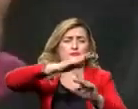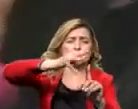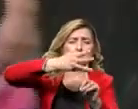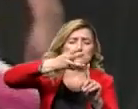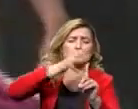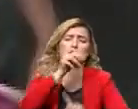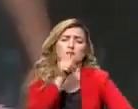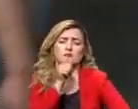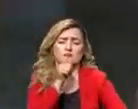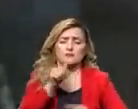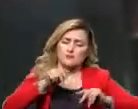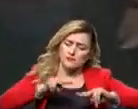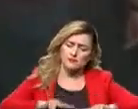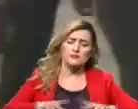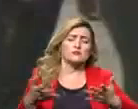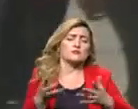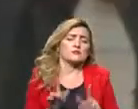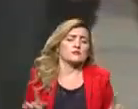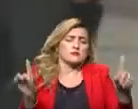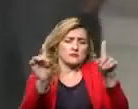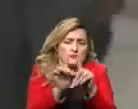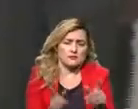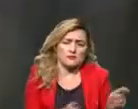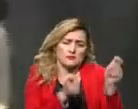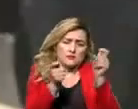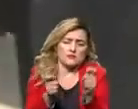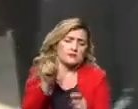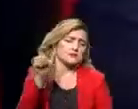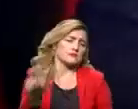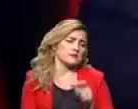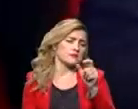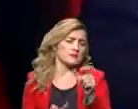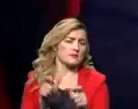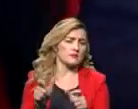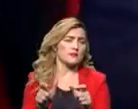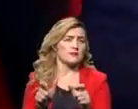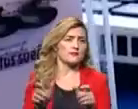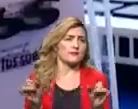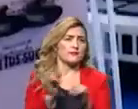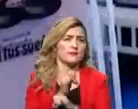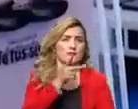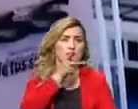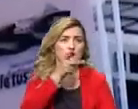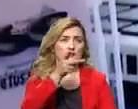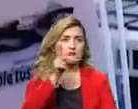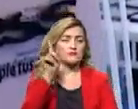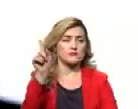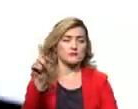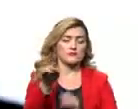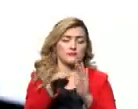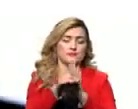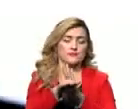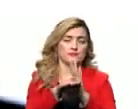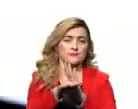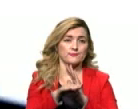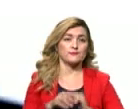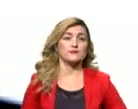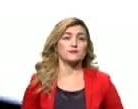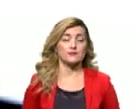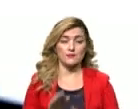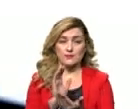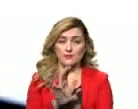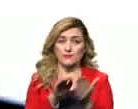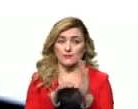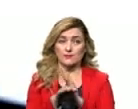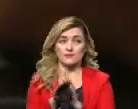privadas, pues también constan datos entregados por los ciudadanos a una entidad pública, el BIES. Por ello, entre lo filtrado